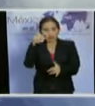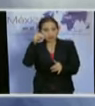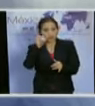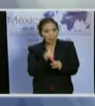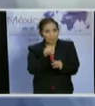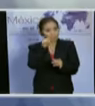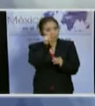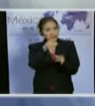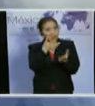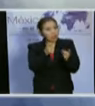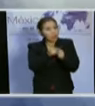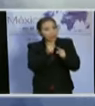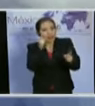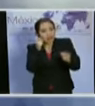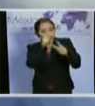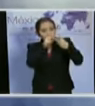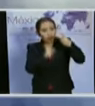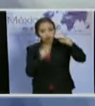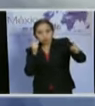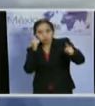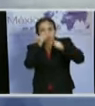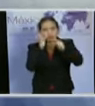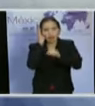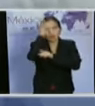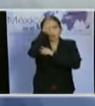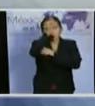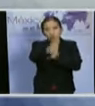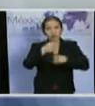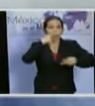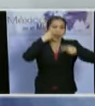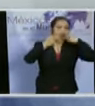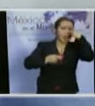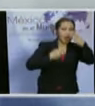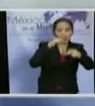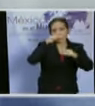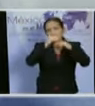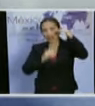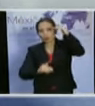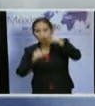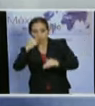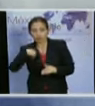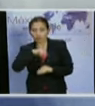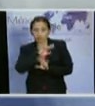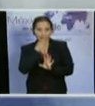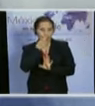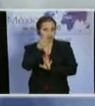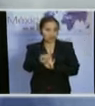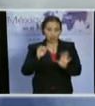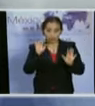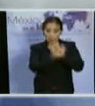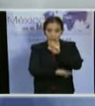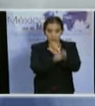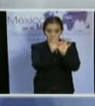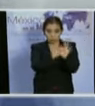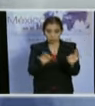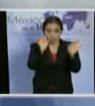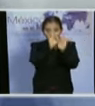dos grandes retos, además de todo este discurso sobre la desigualdad, que para nosotros, ya les digo, es el foco